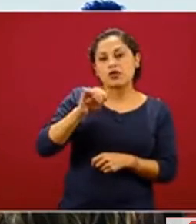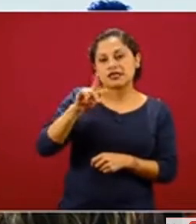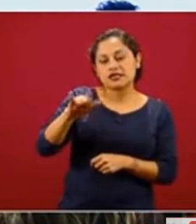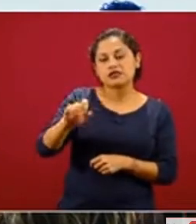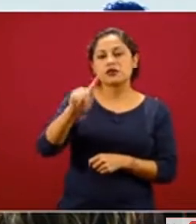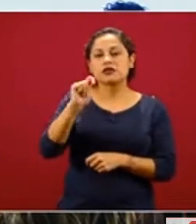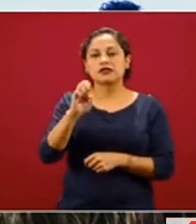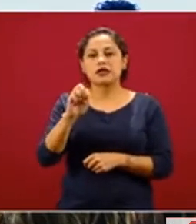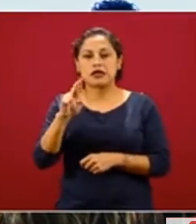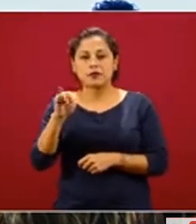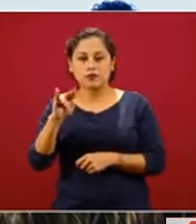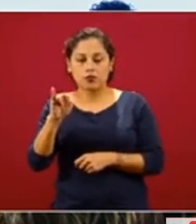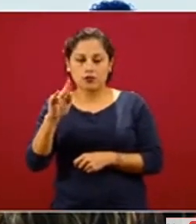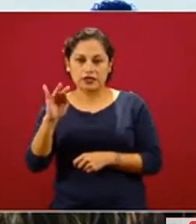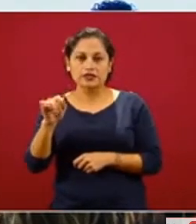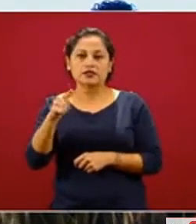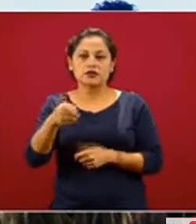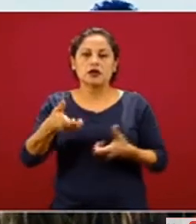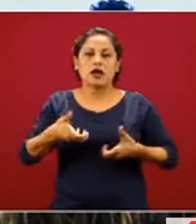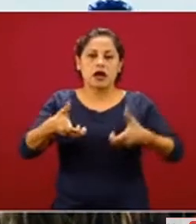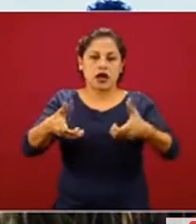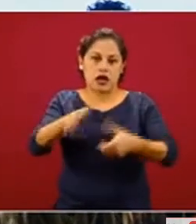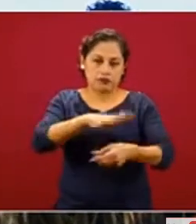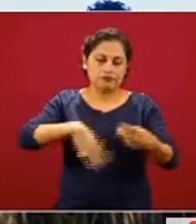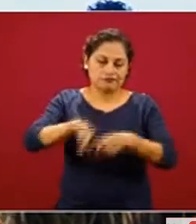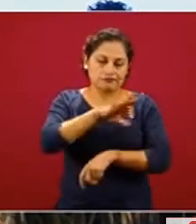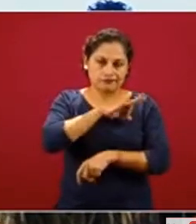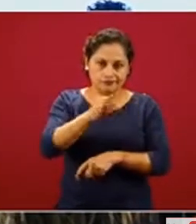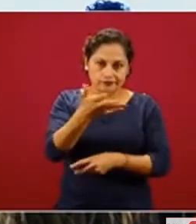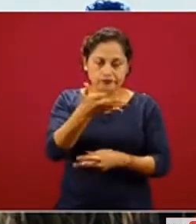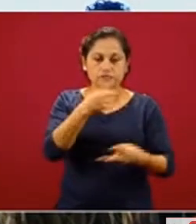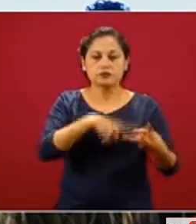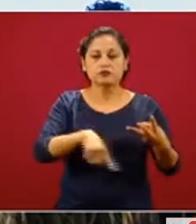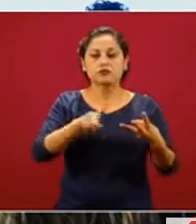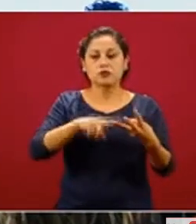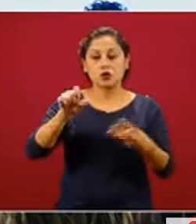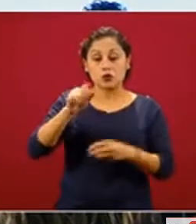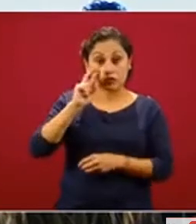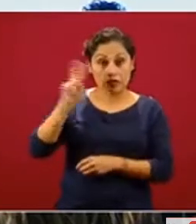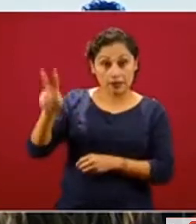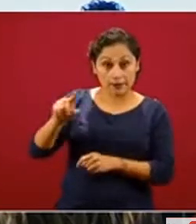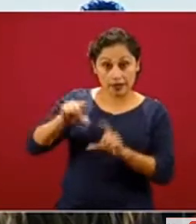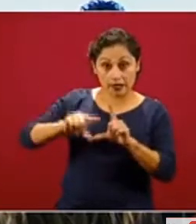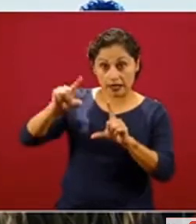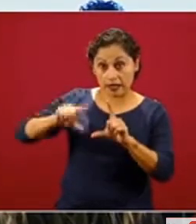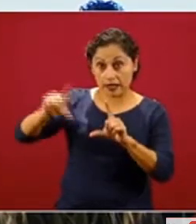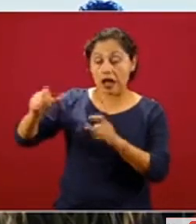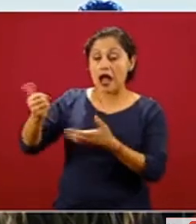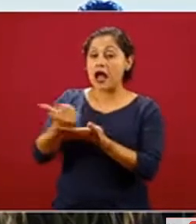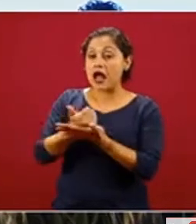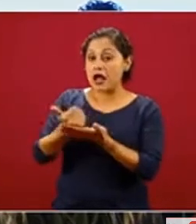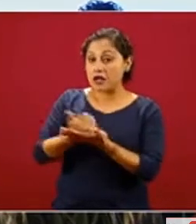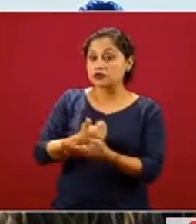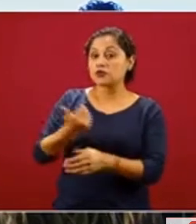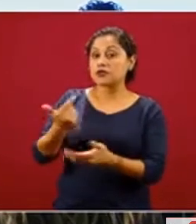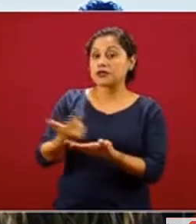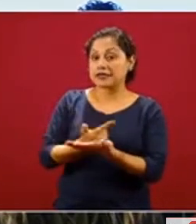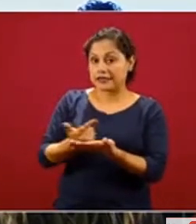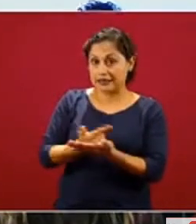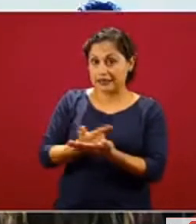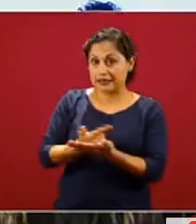son más en las vías públicas. Y como pueden ver en las barras azules y las grises, que son las de mayor impacto, porque son